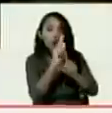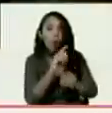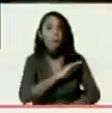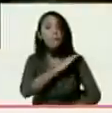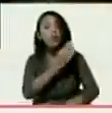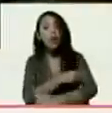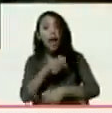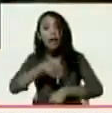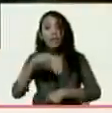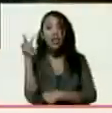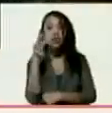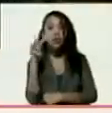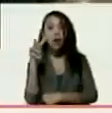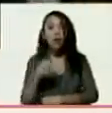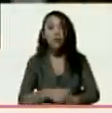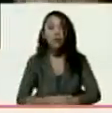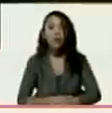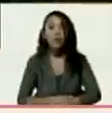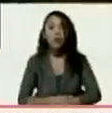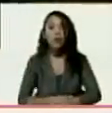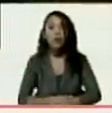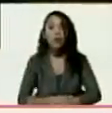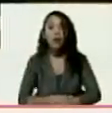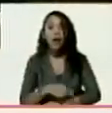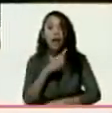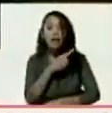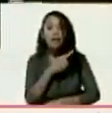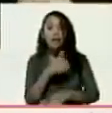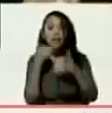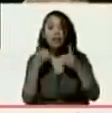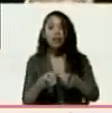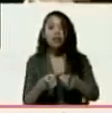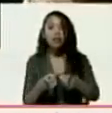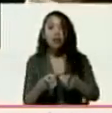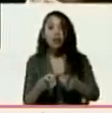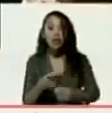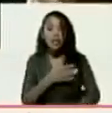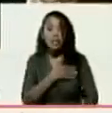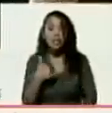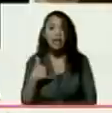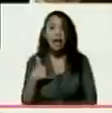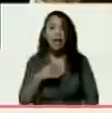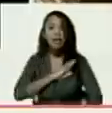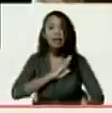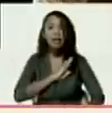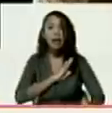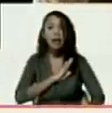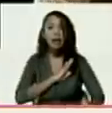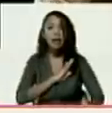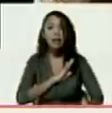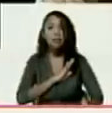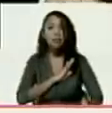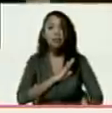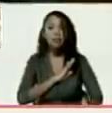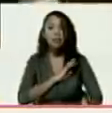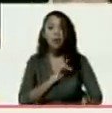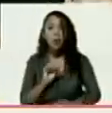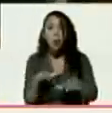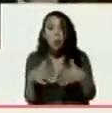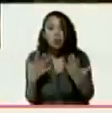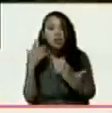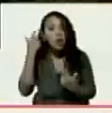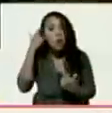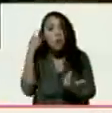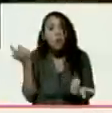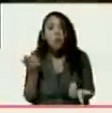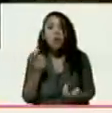Venezuela, que es una de las cosas que ellos decidieron, porque ellos prefieren tener, como ellos prefieren tener, no sé cuántos TCJ, ahora hay